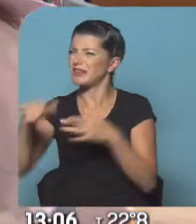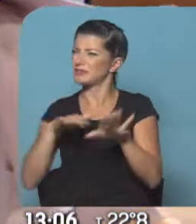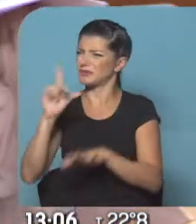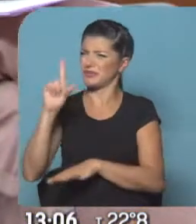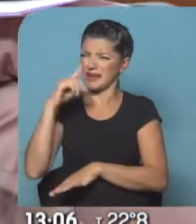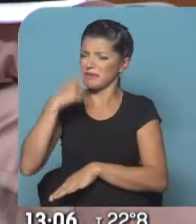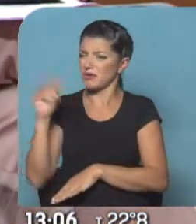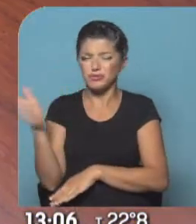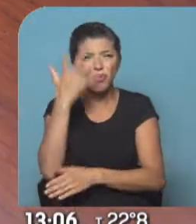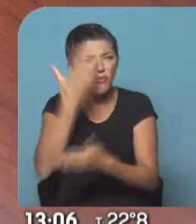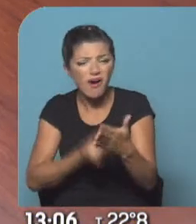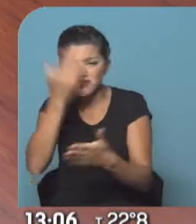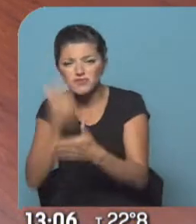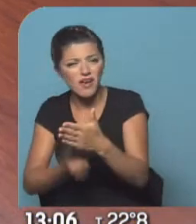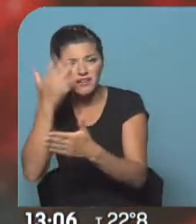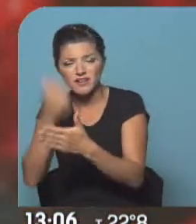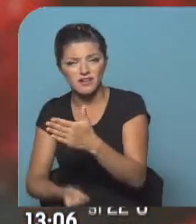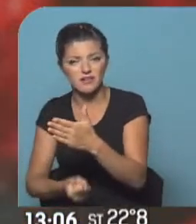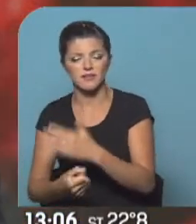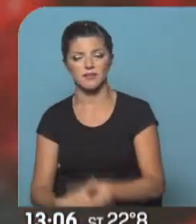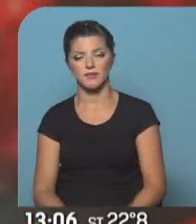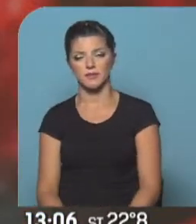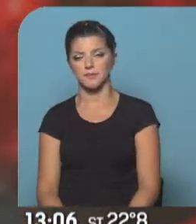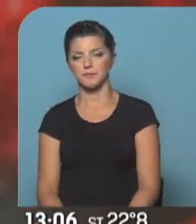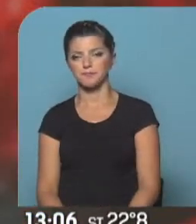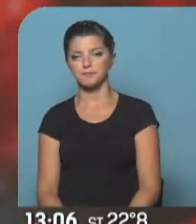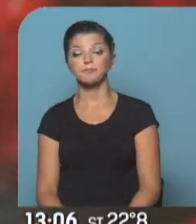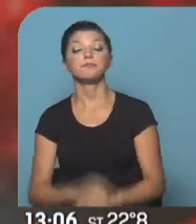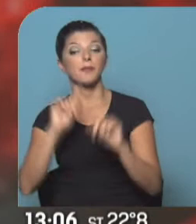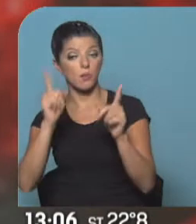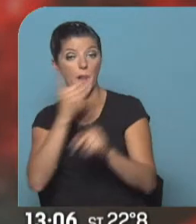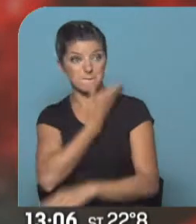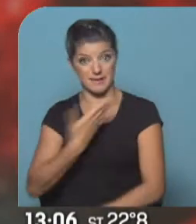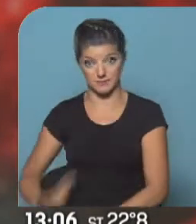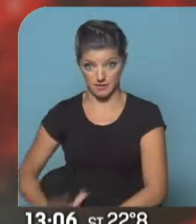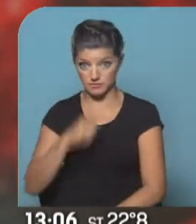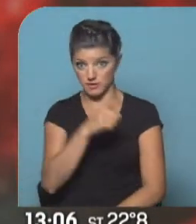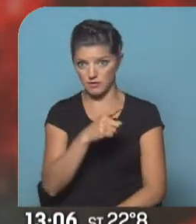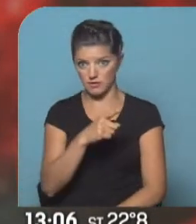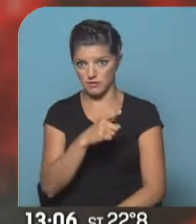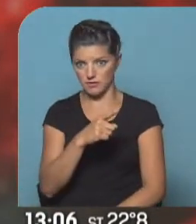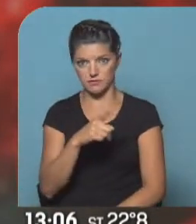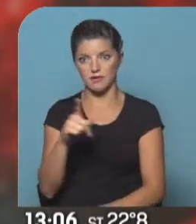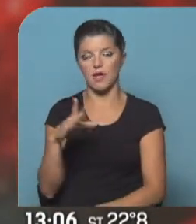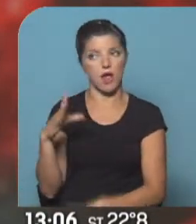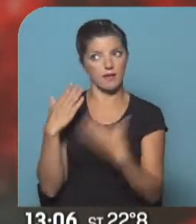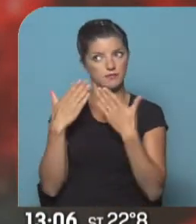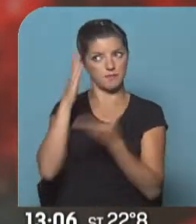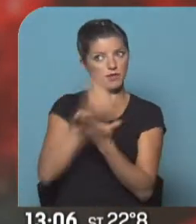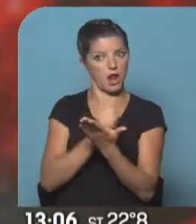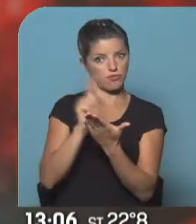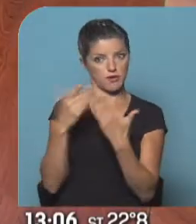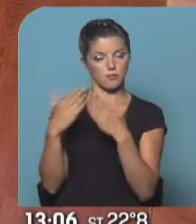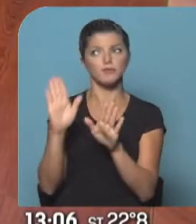Todo muy errático. Te pregunta Jorge. Igualmente, bueno, el presidente del Líbano, Michel Aoun, todavía no ha aceptado la renuncia. Espera que